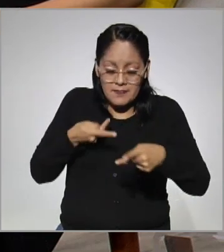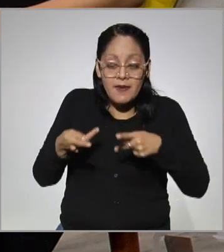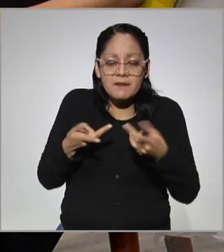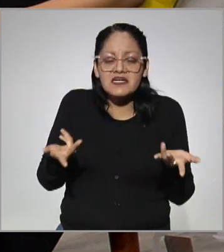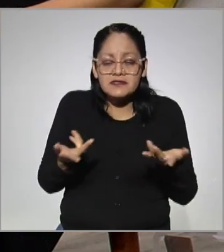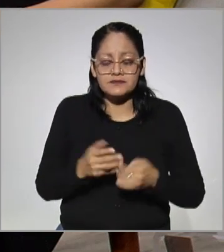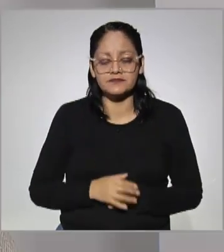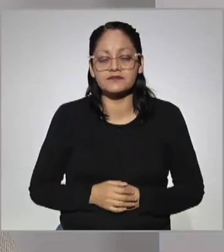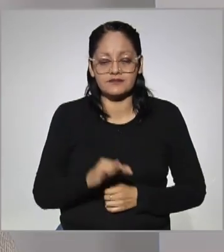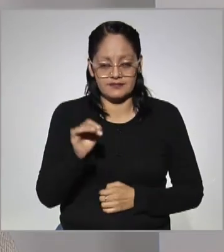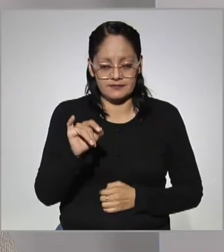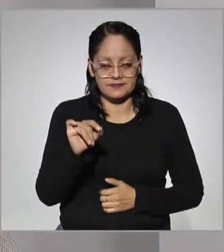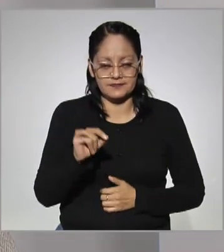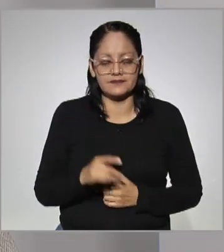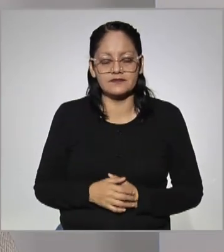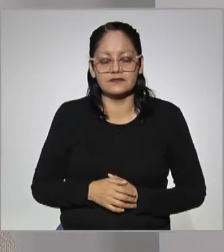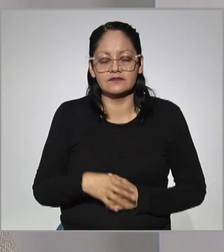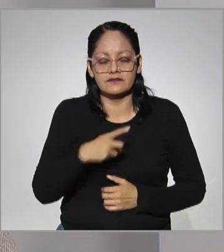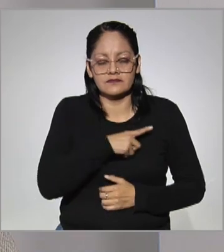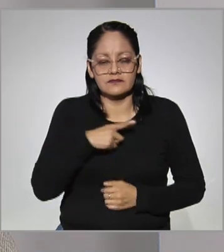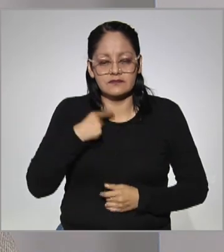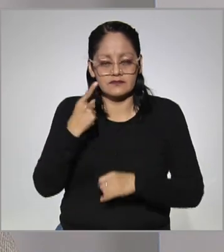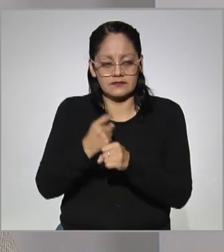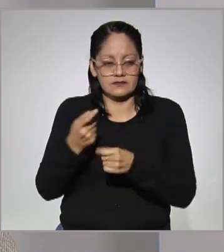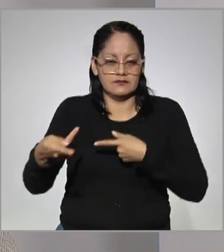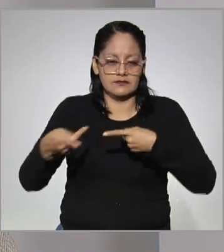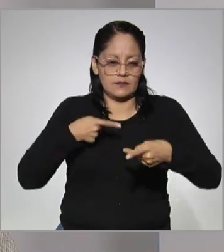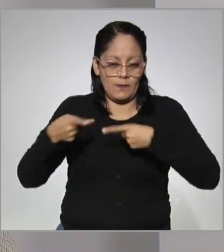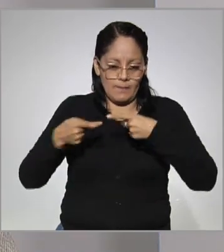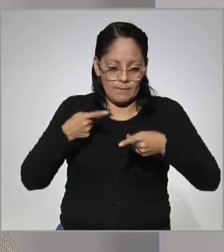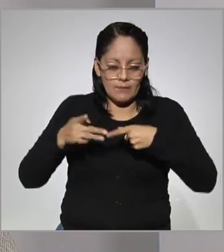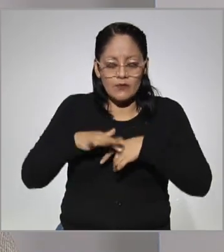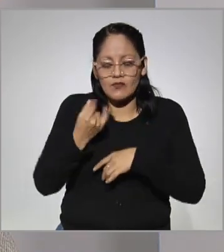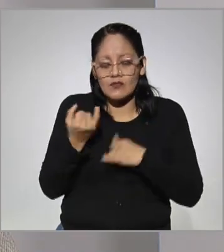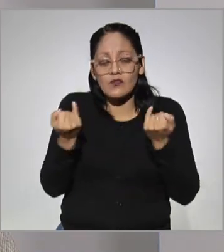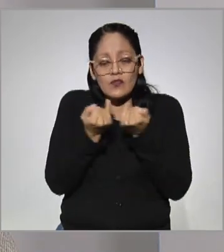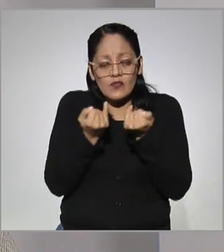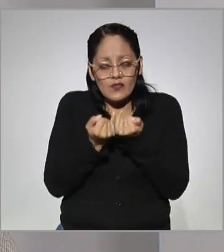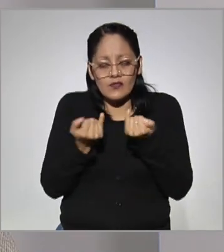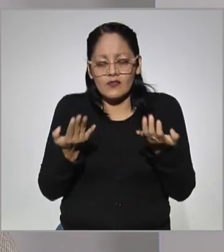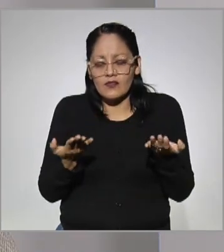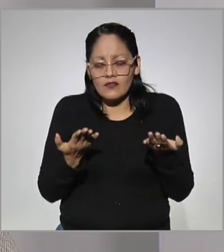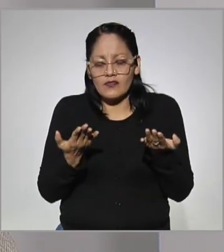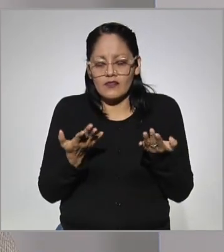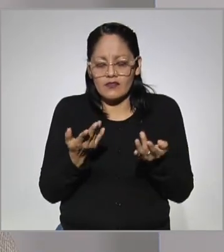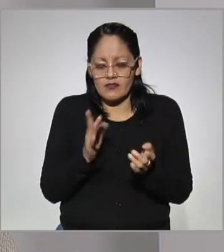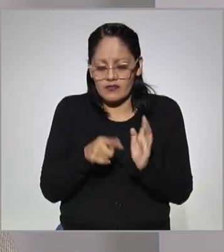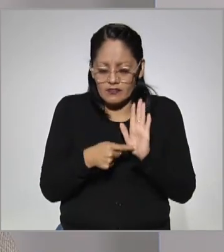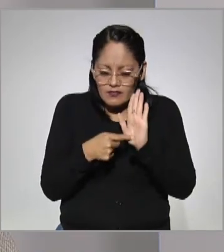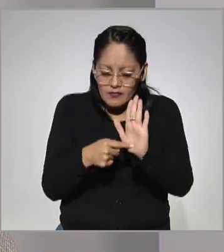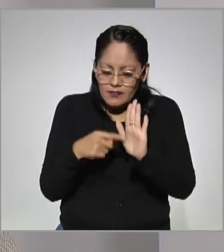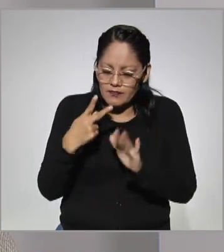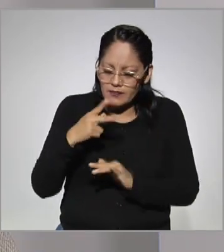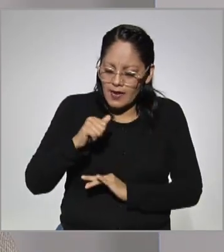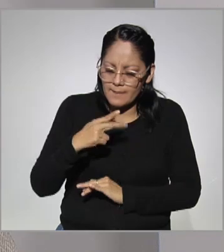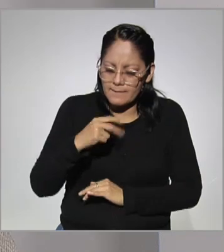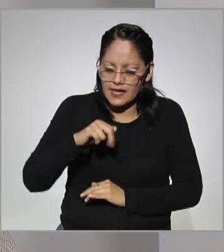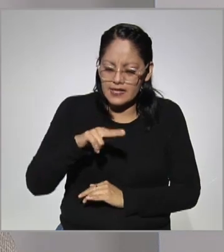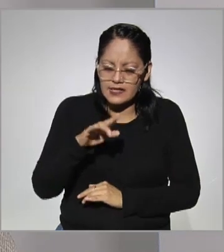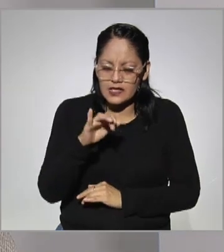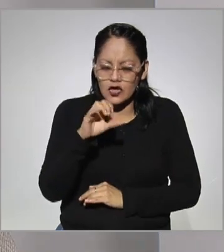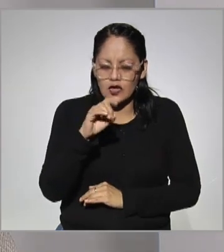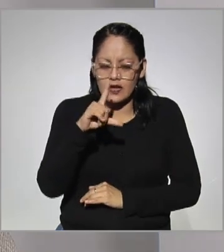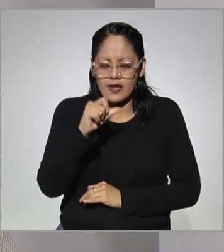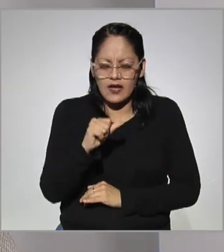condiciones? Sí, lo ideal sí sería tener una preparación, porque incluso hasta el resultado del Papá Nicolau podía ser no